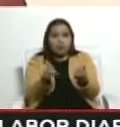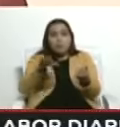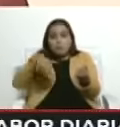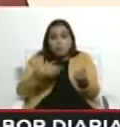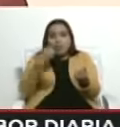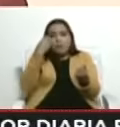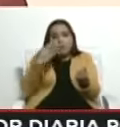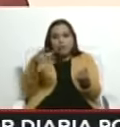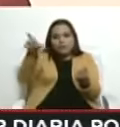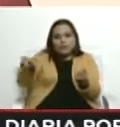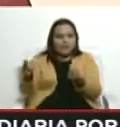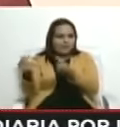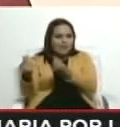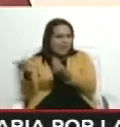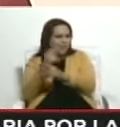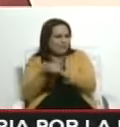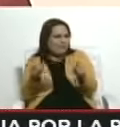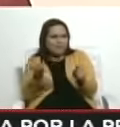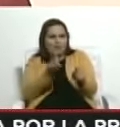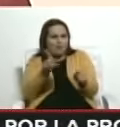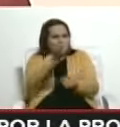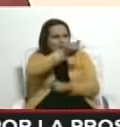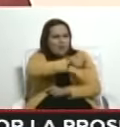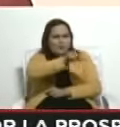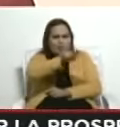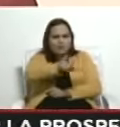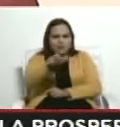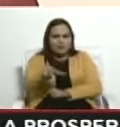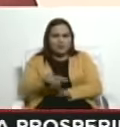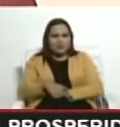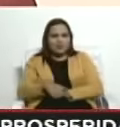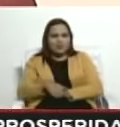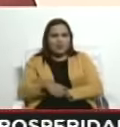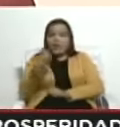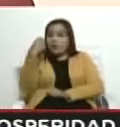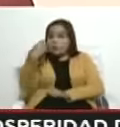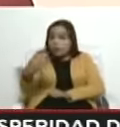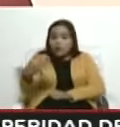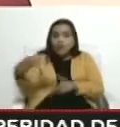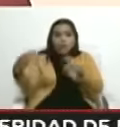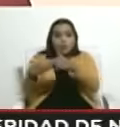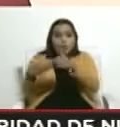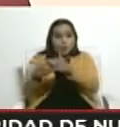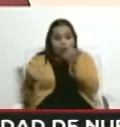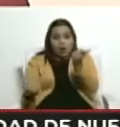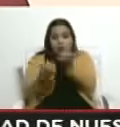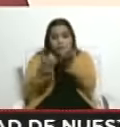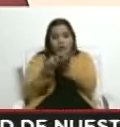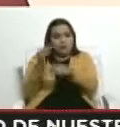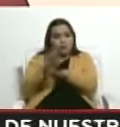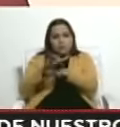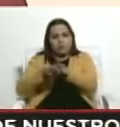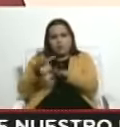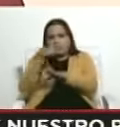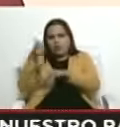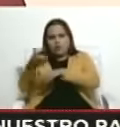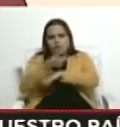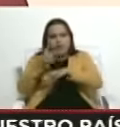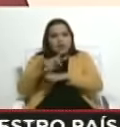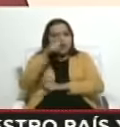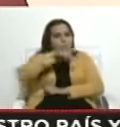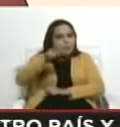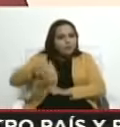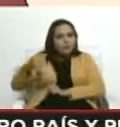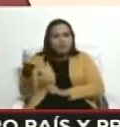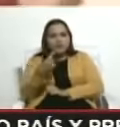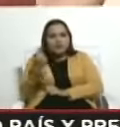poderosos, pero no para el pueblo. Será bueno para el sector que él representa, porque él no va a gobernar para el pueblo, sino para los